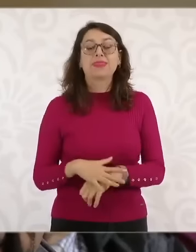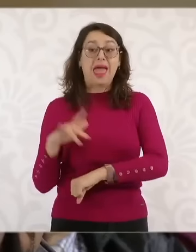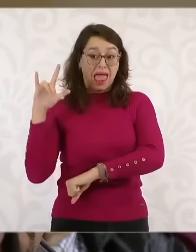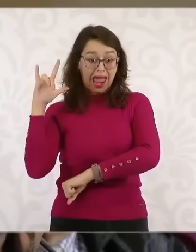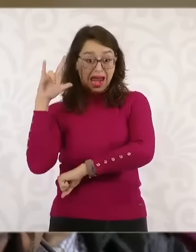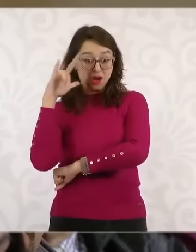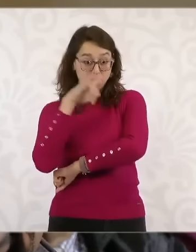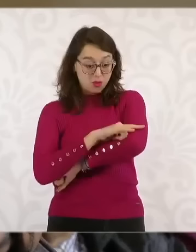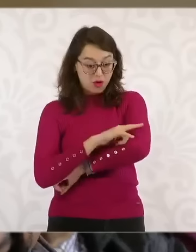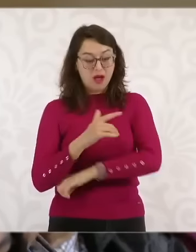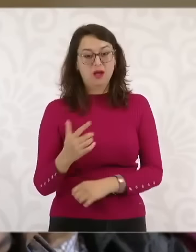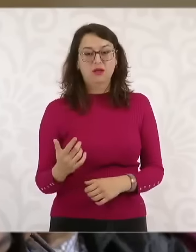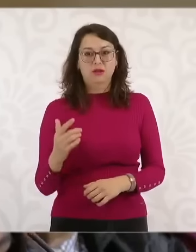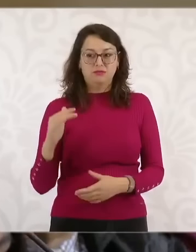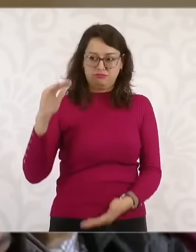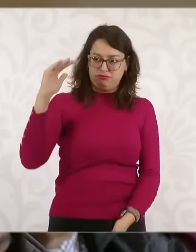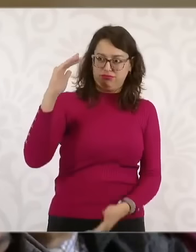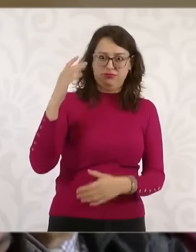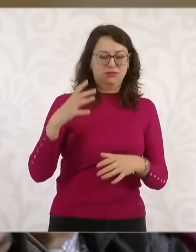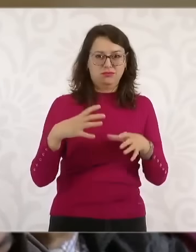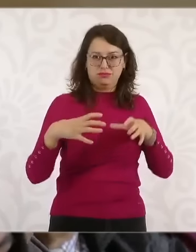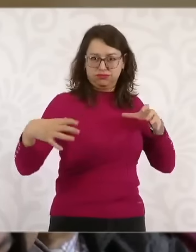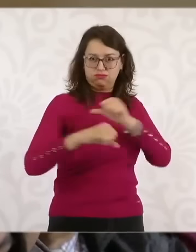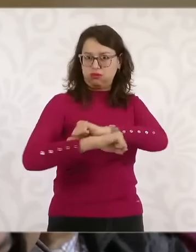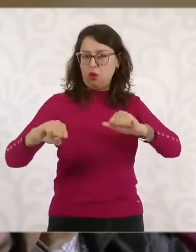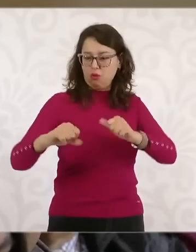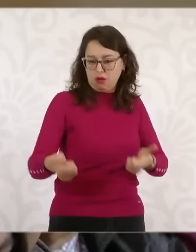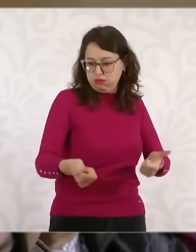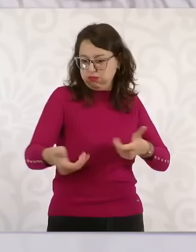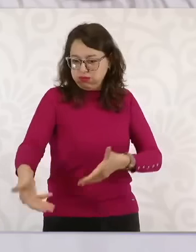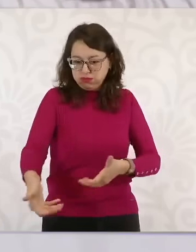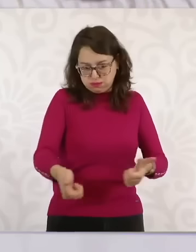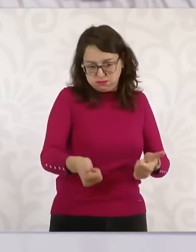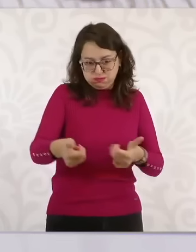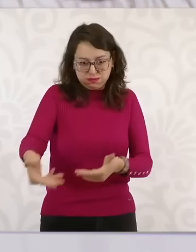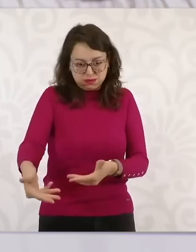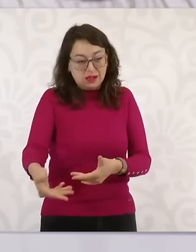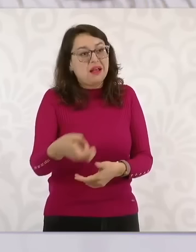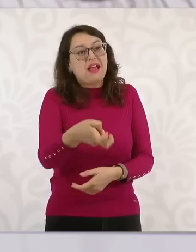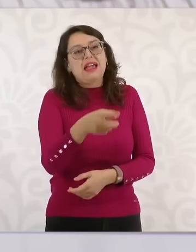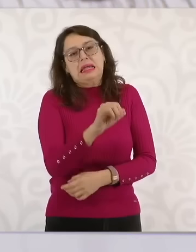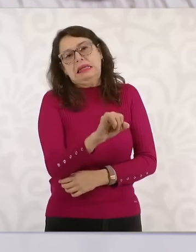Hércules descargando misiles. Sí. Y que incluso algunos comunicadores pues compartieron